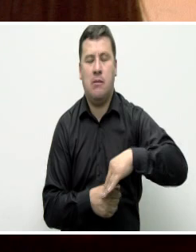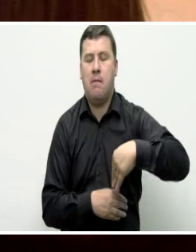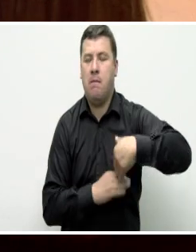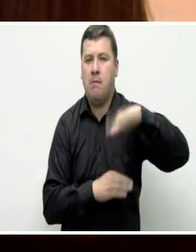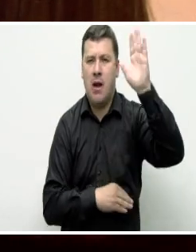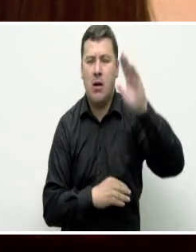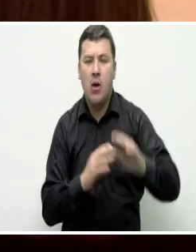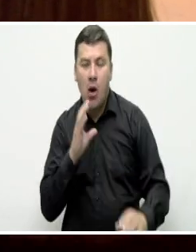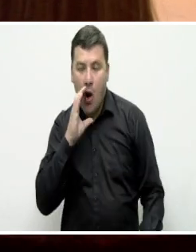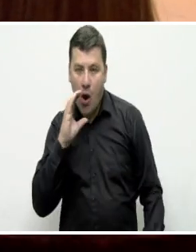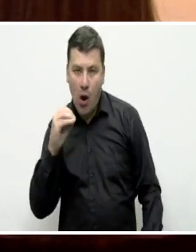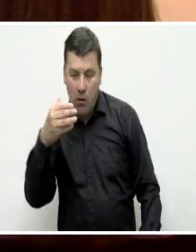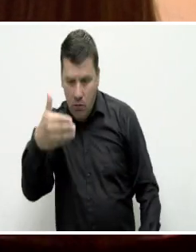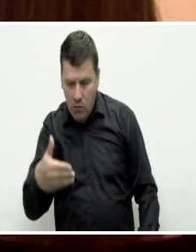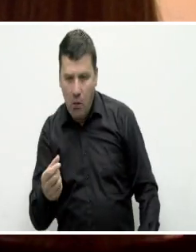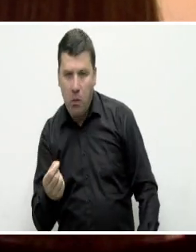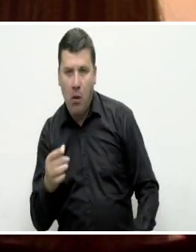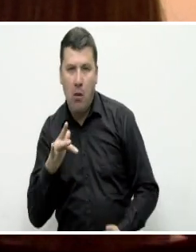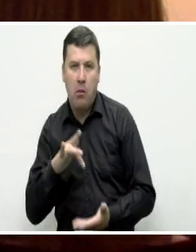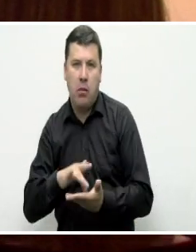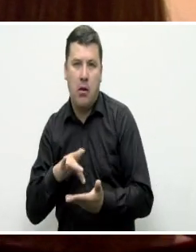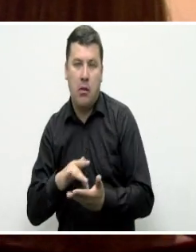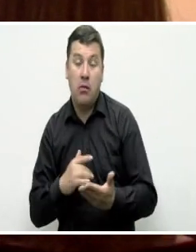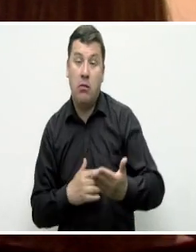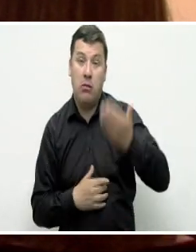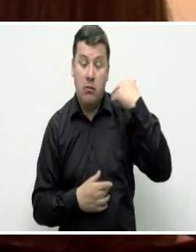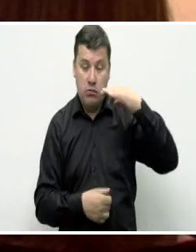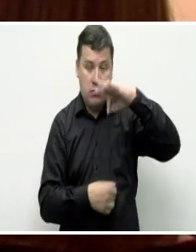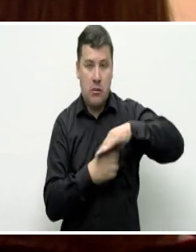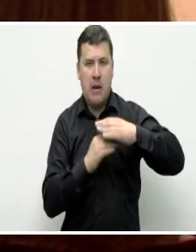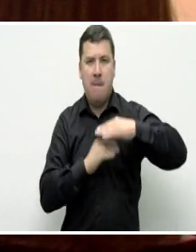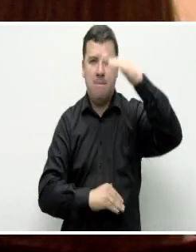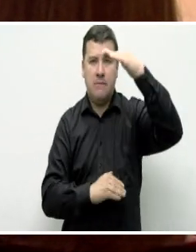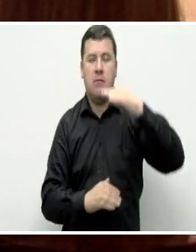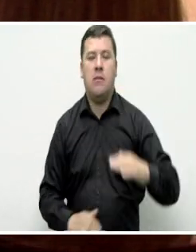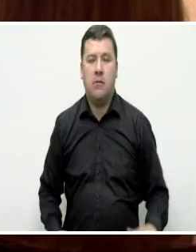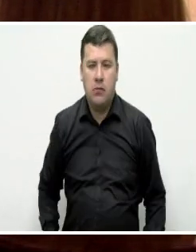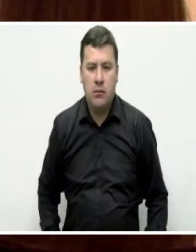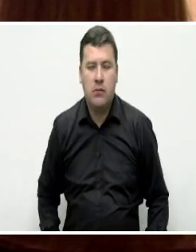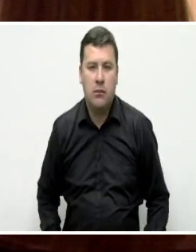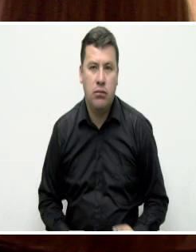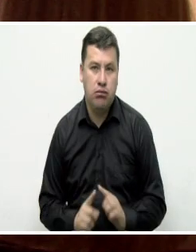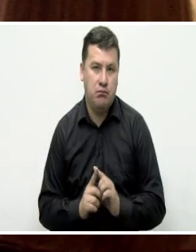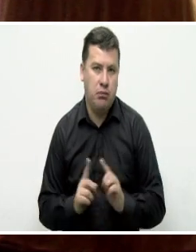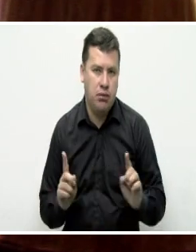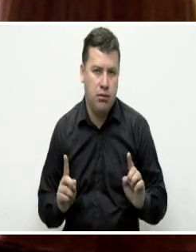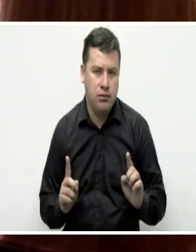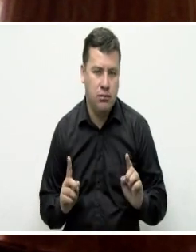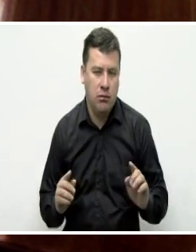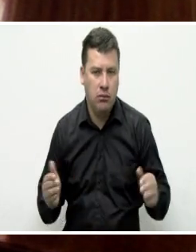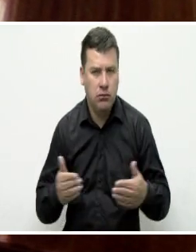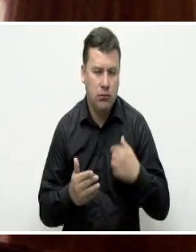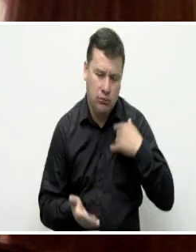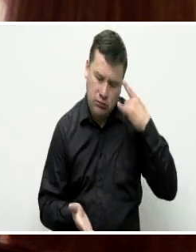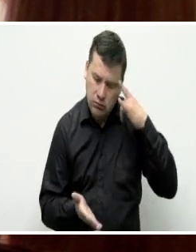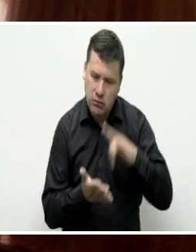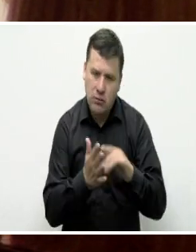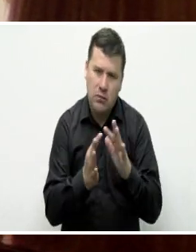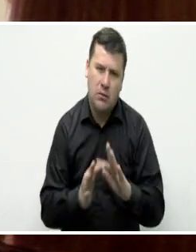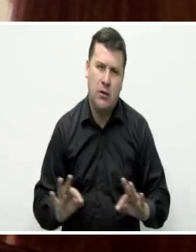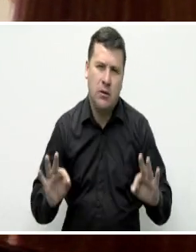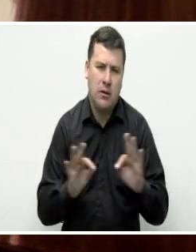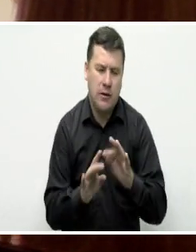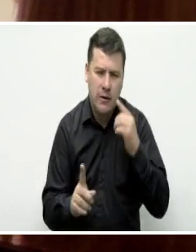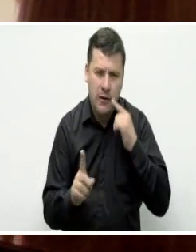los hombres. Adicionalmente, en el censo electoral son mayoría. Pero también creemos que es muy